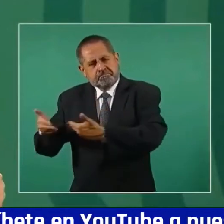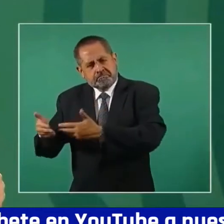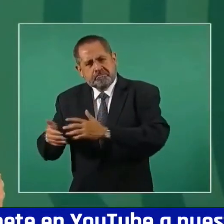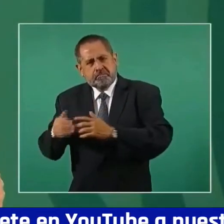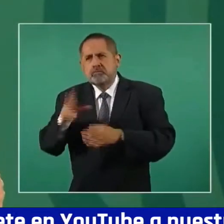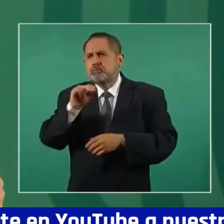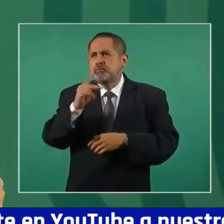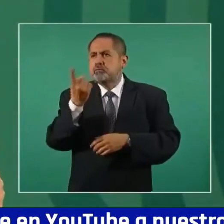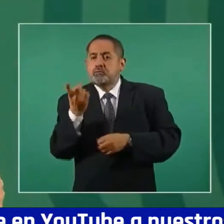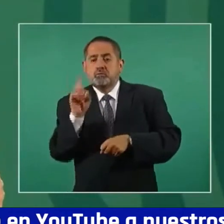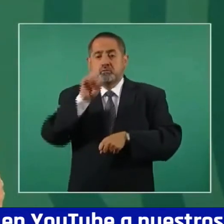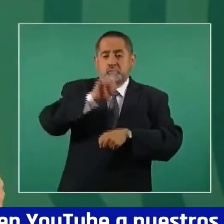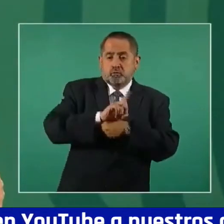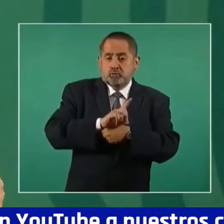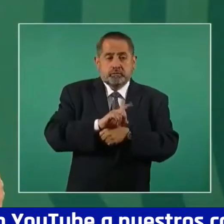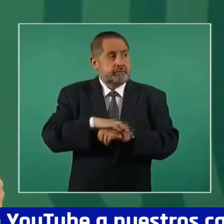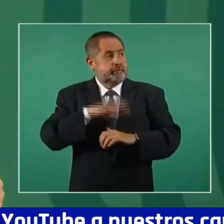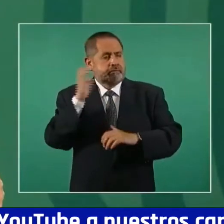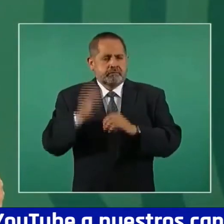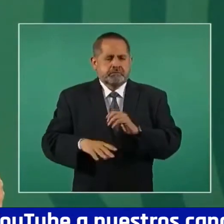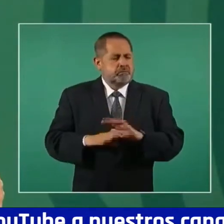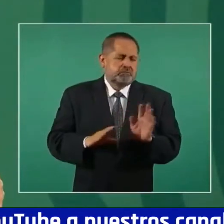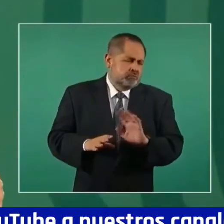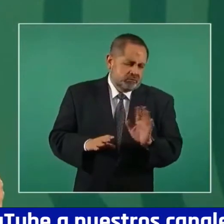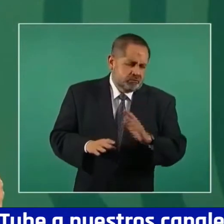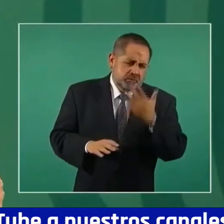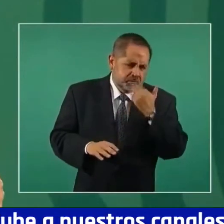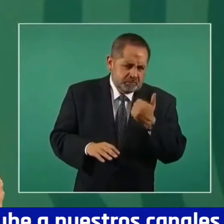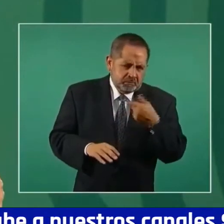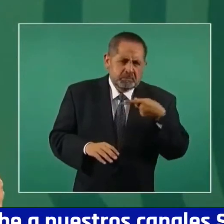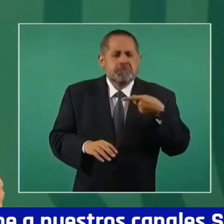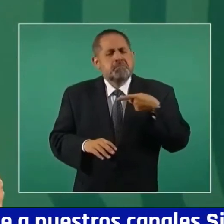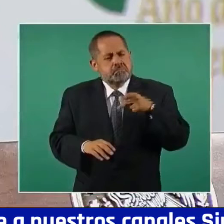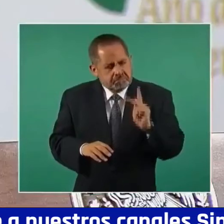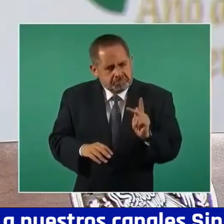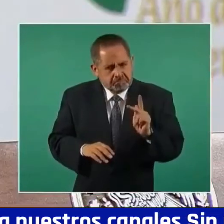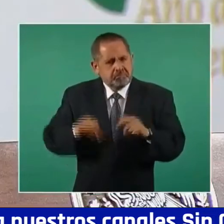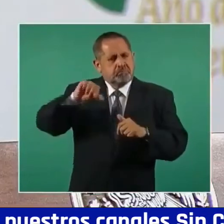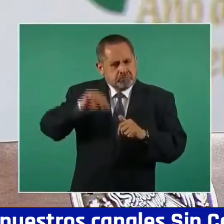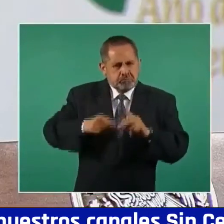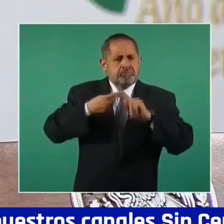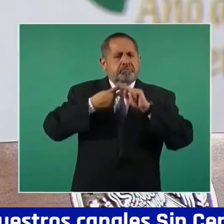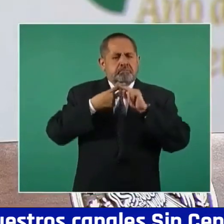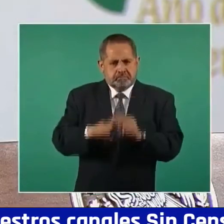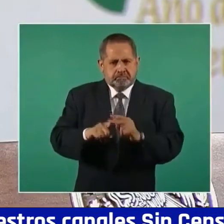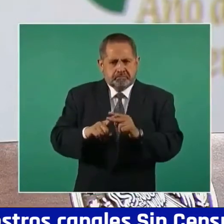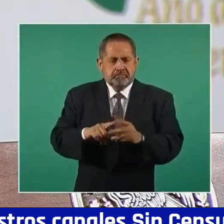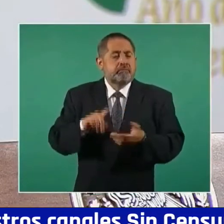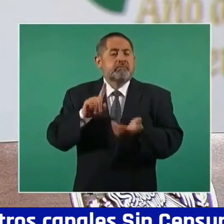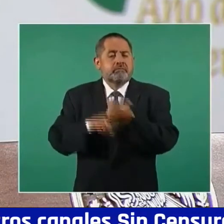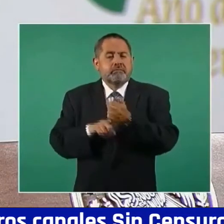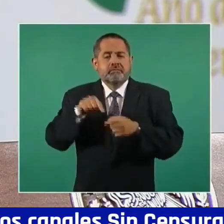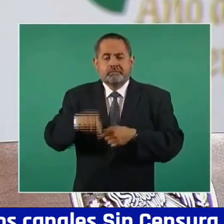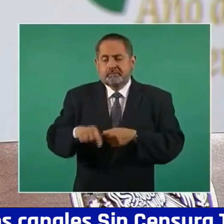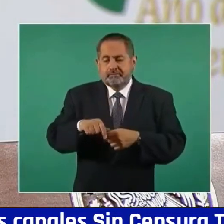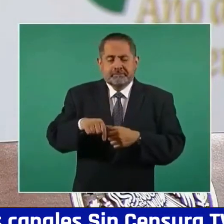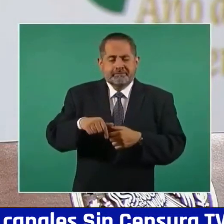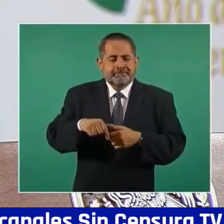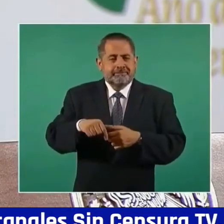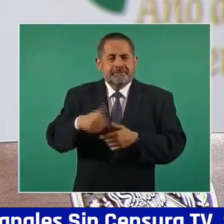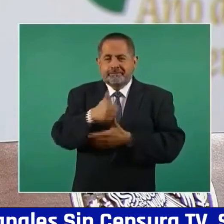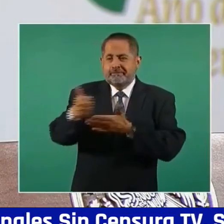un día fijo. De todas maneras, es la entrada a la ciudad del